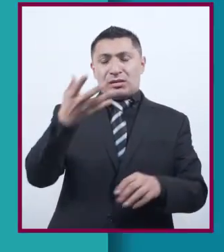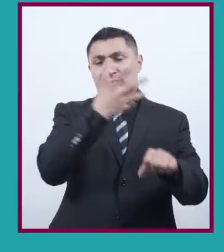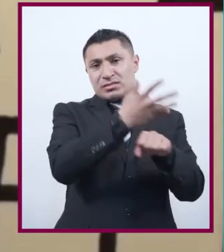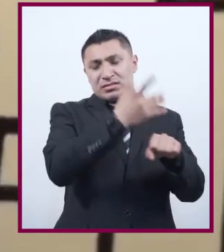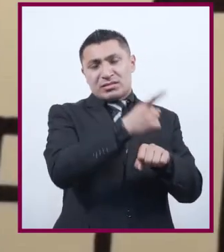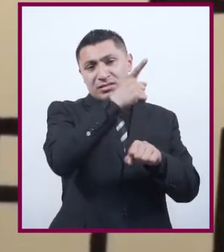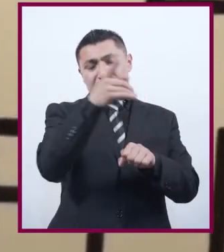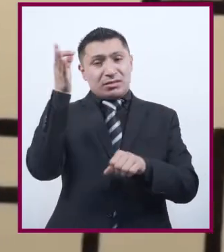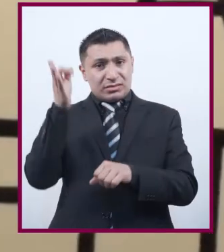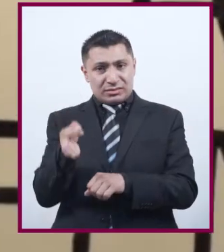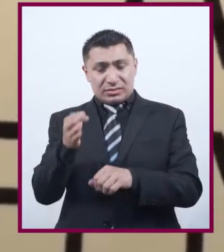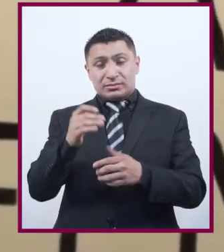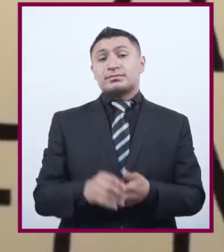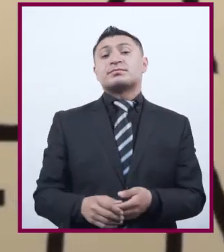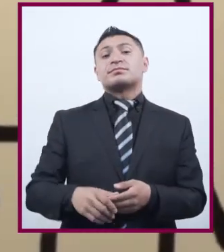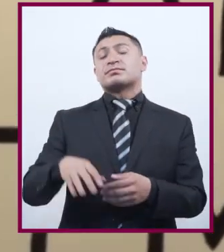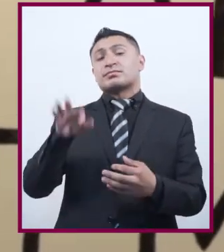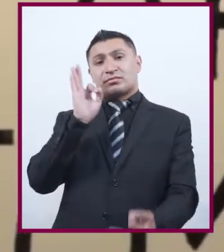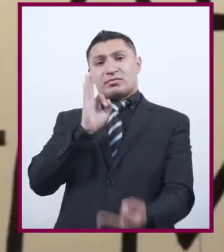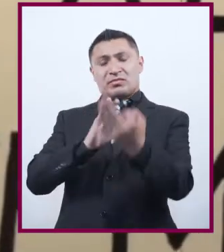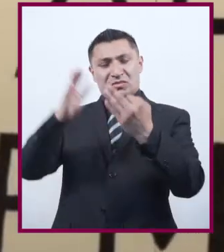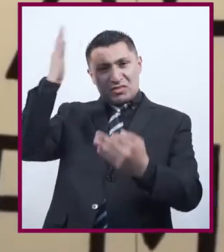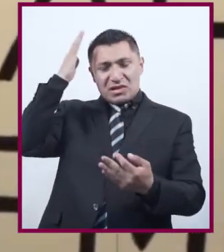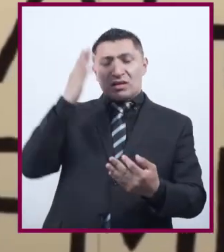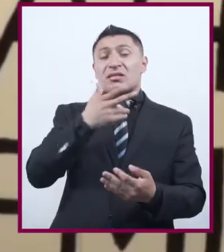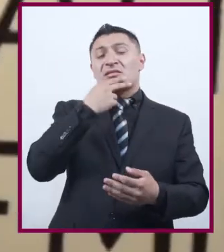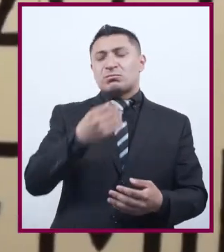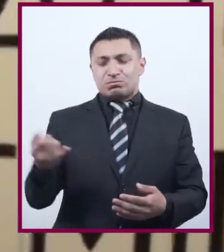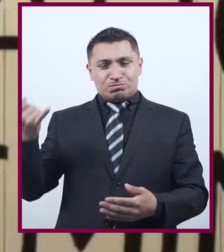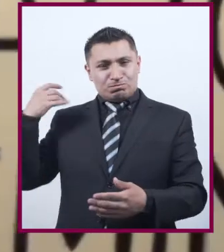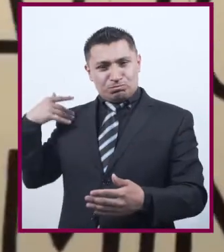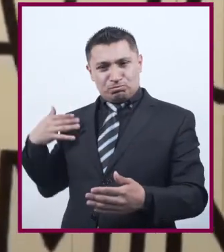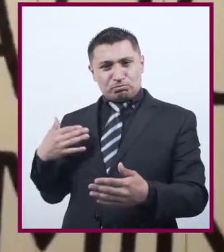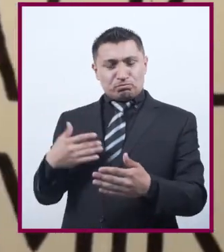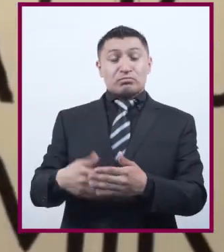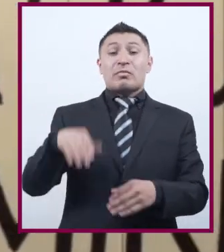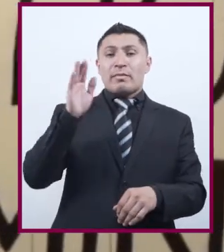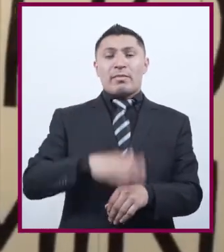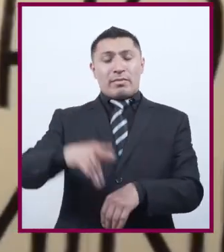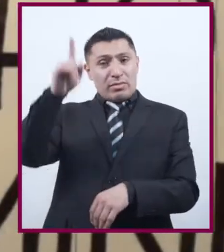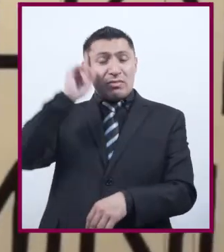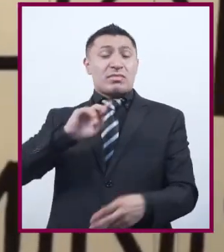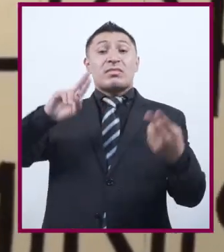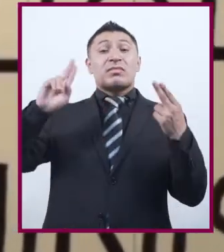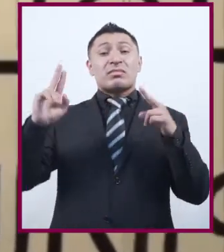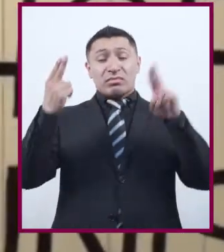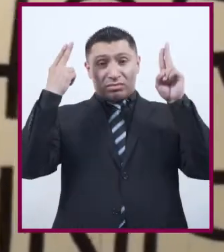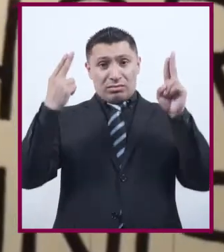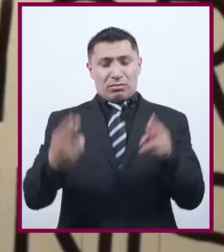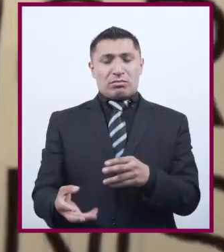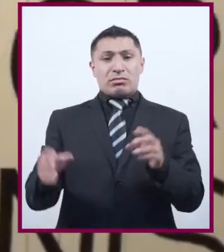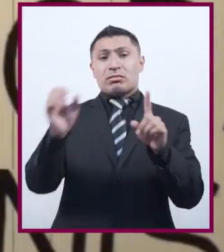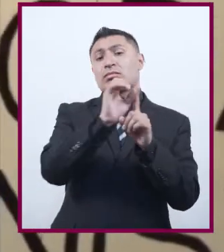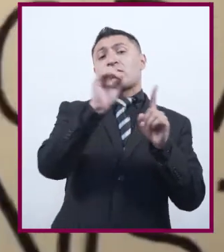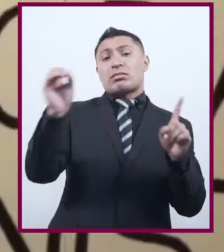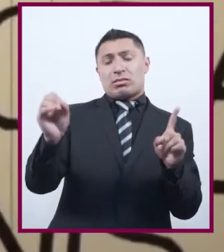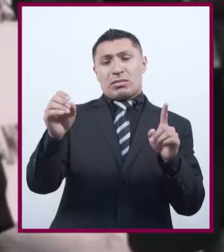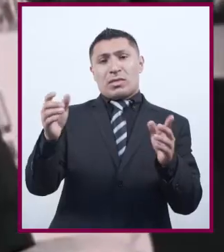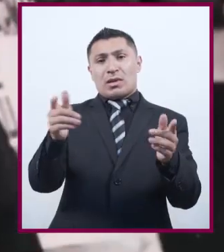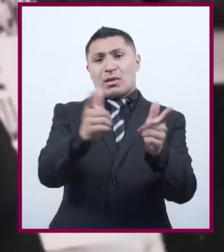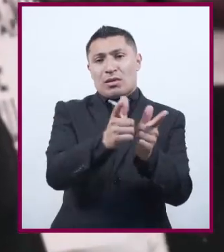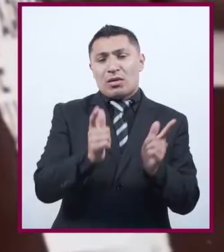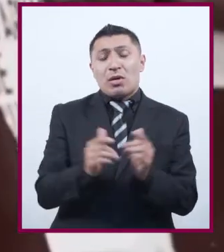adoptados. Frente al patriarcalismo arraigado, principalmente las mujeres universitarias se organizaron en pequeños